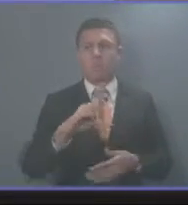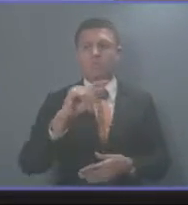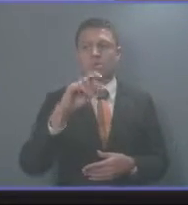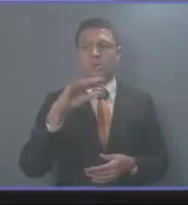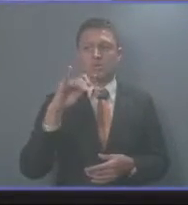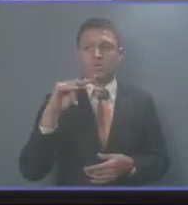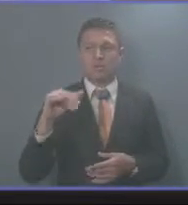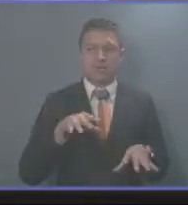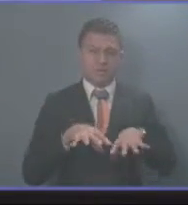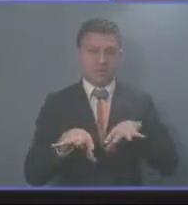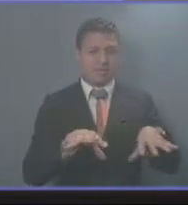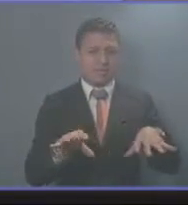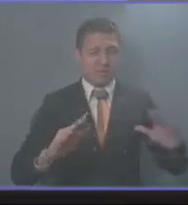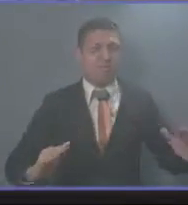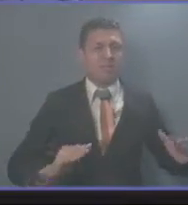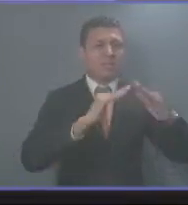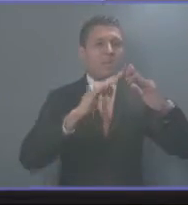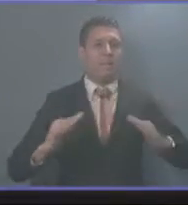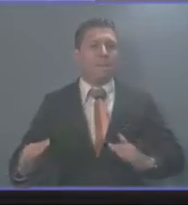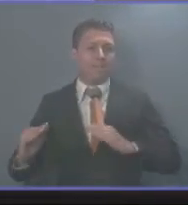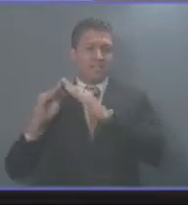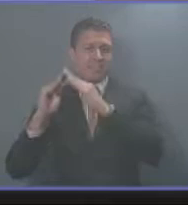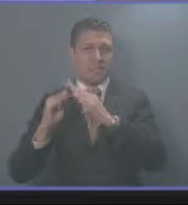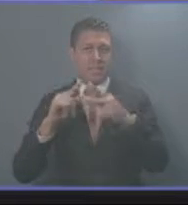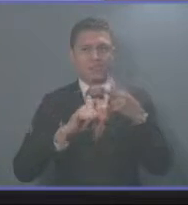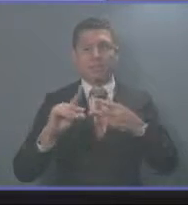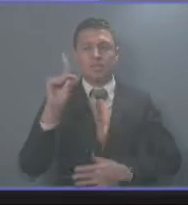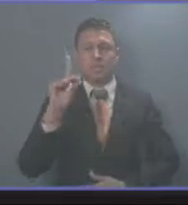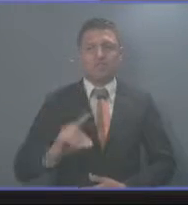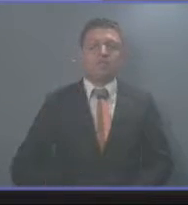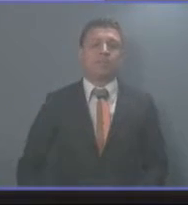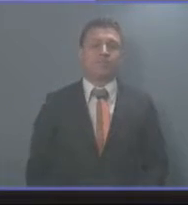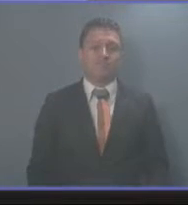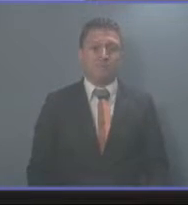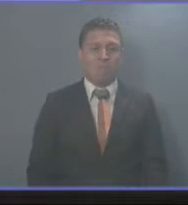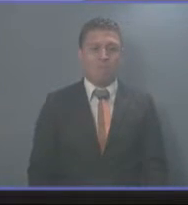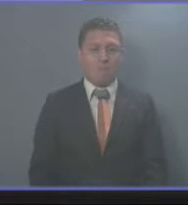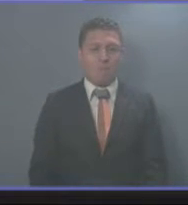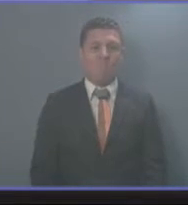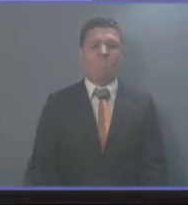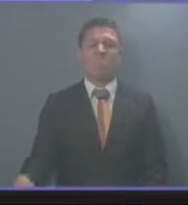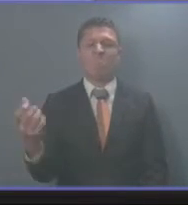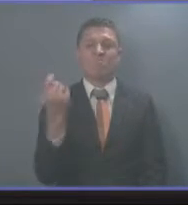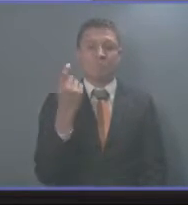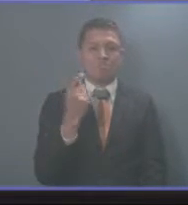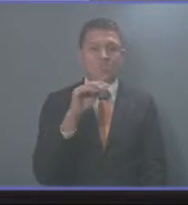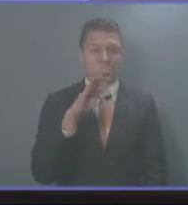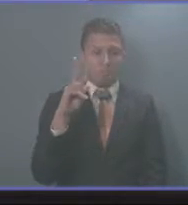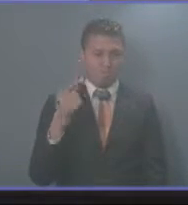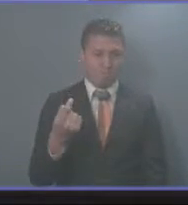del departamento de San Vicente. Literal D, número